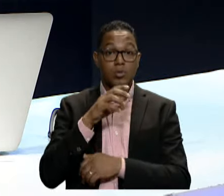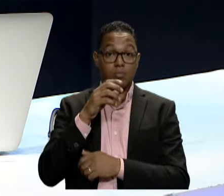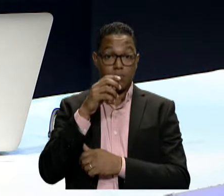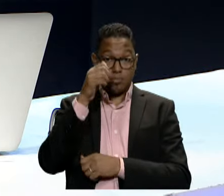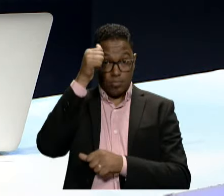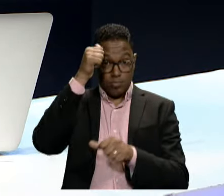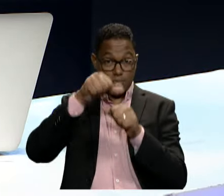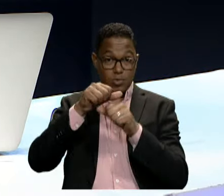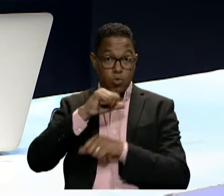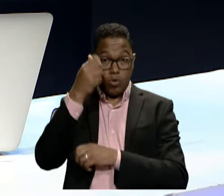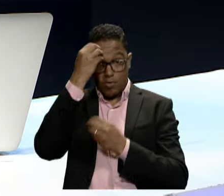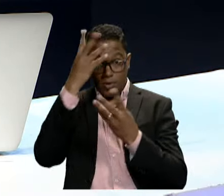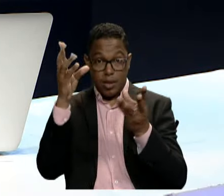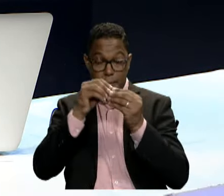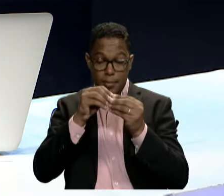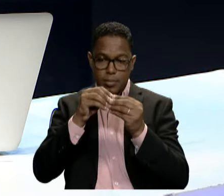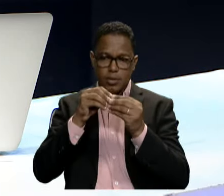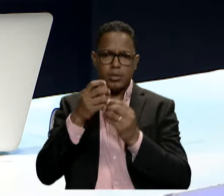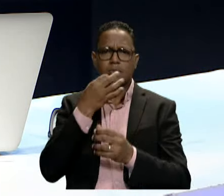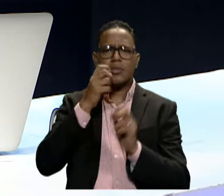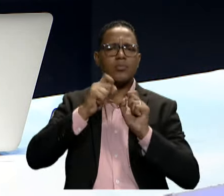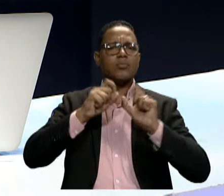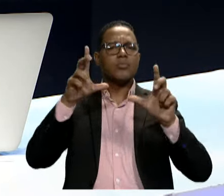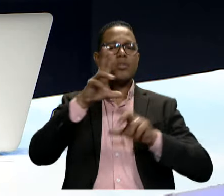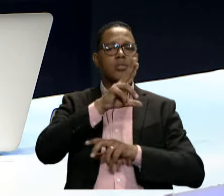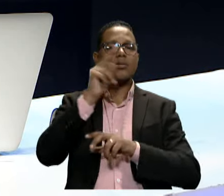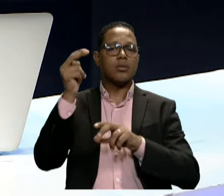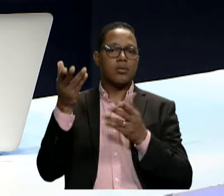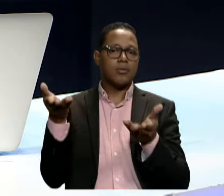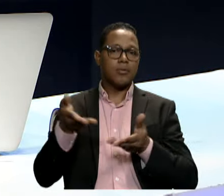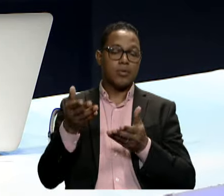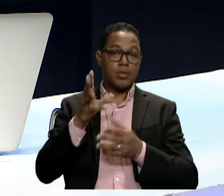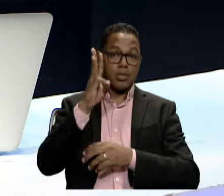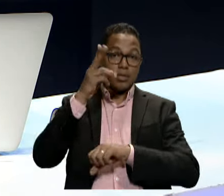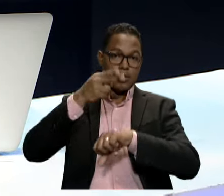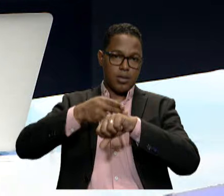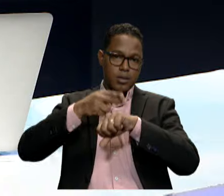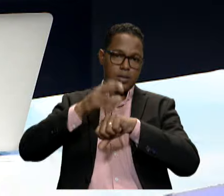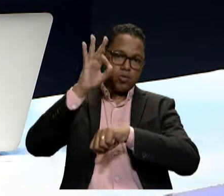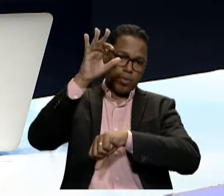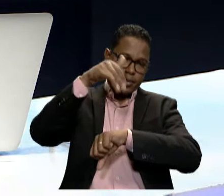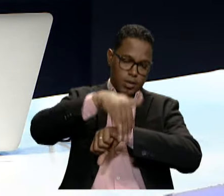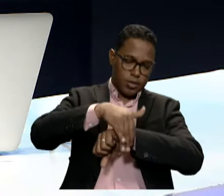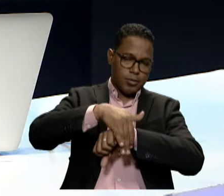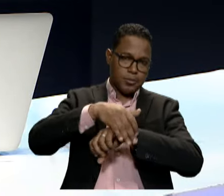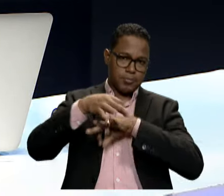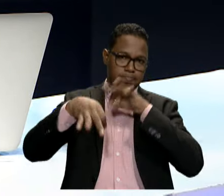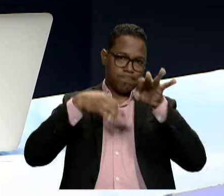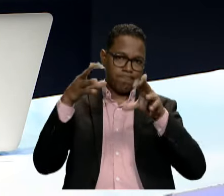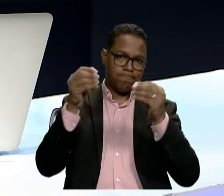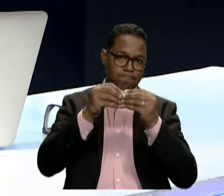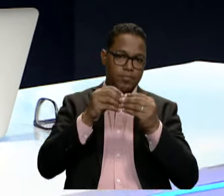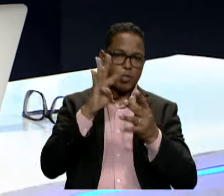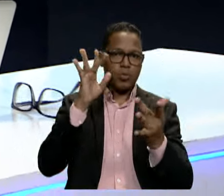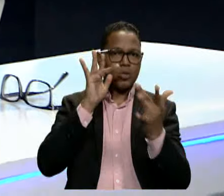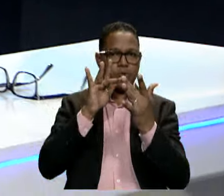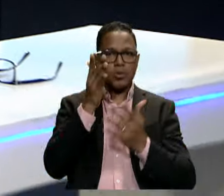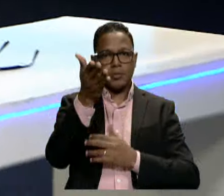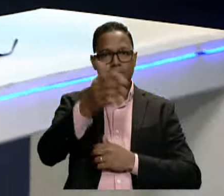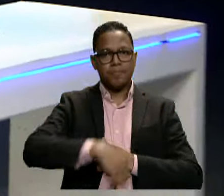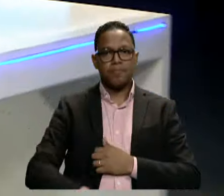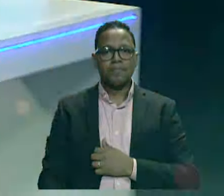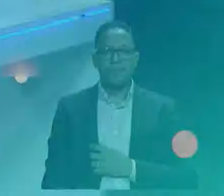ascendemos esta y otras informaciones en nuestras próximas emisiones de Central de Noticias, 6 de la tarde y 9 de la noche. El 4 conecta.